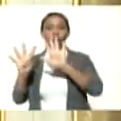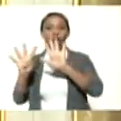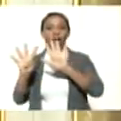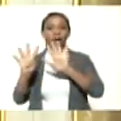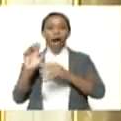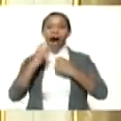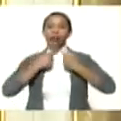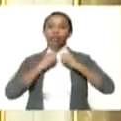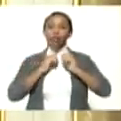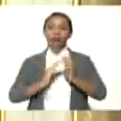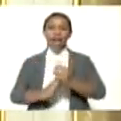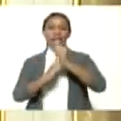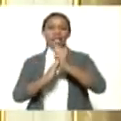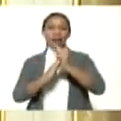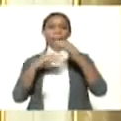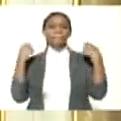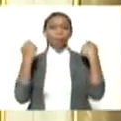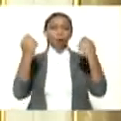principales líderes populares.